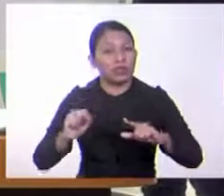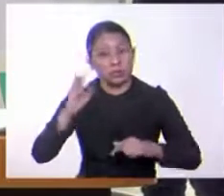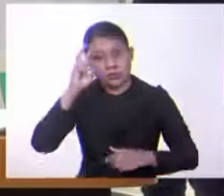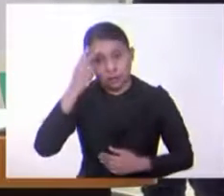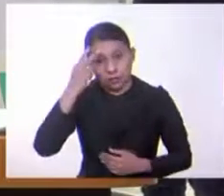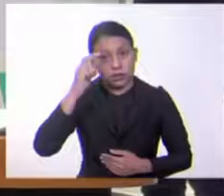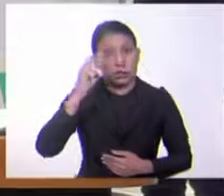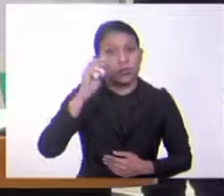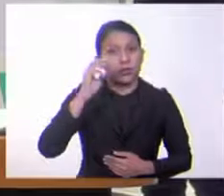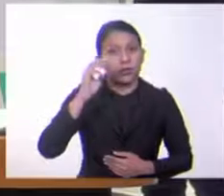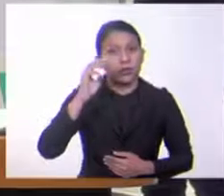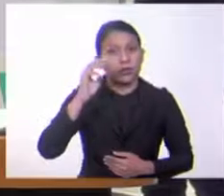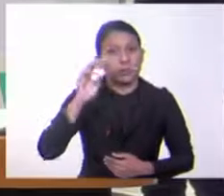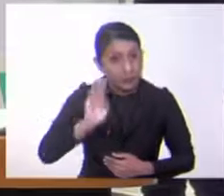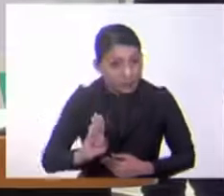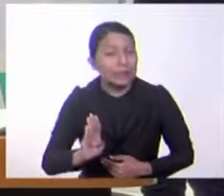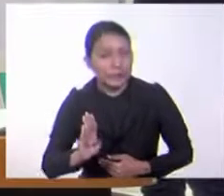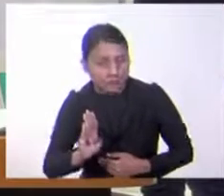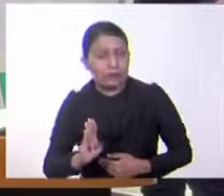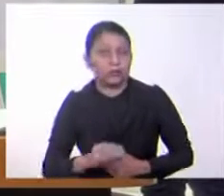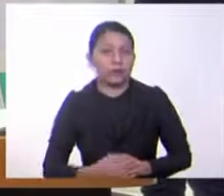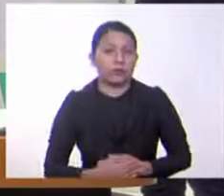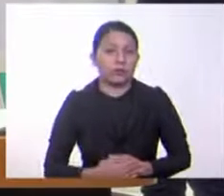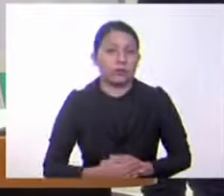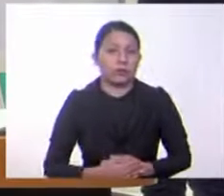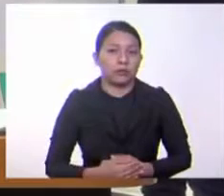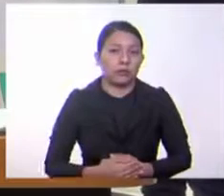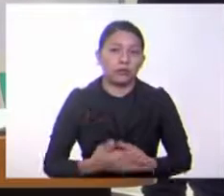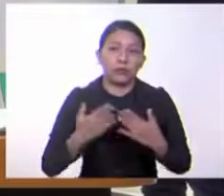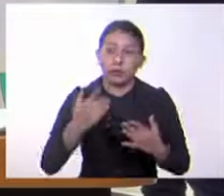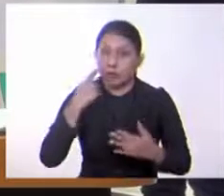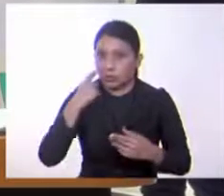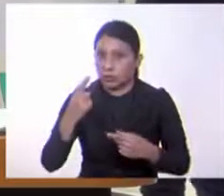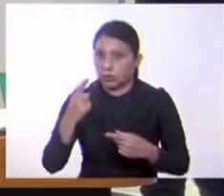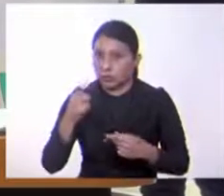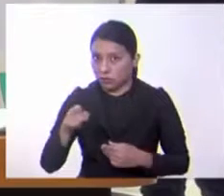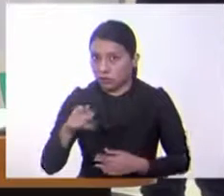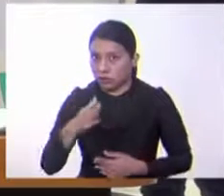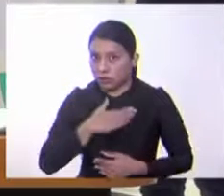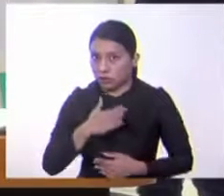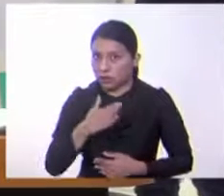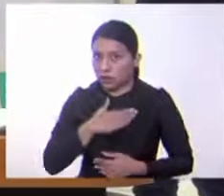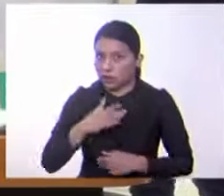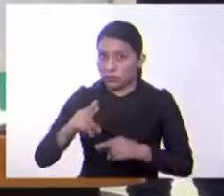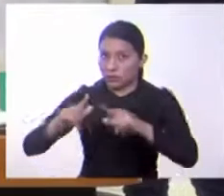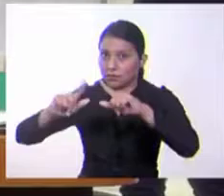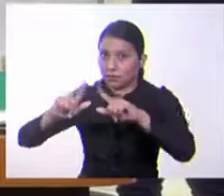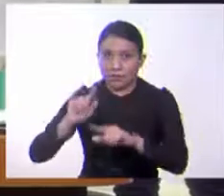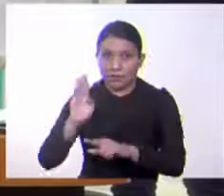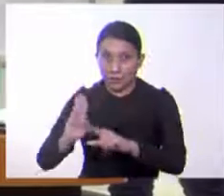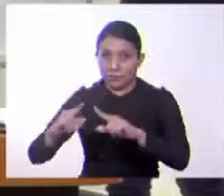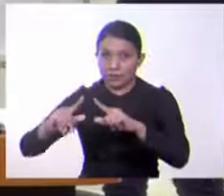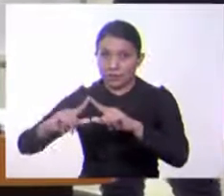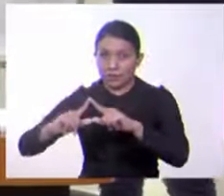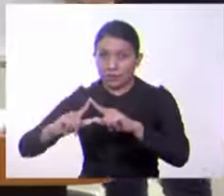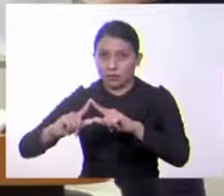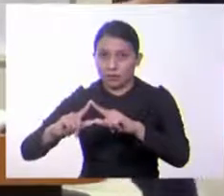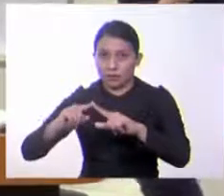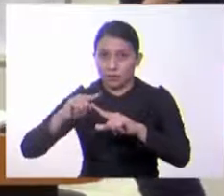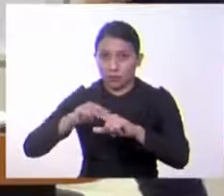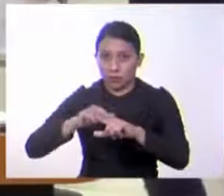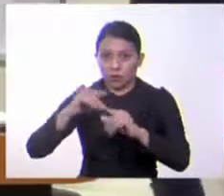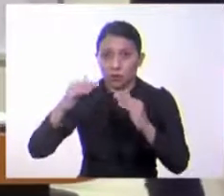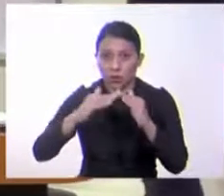sea, se cumple esa condición. Debemos verificar si es equilátero. Exacto. Pero,